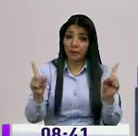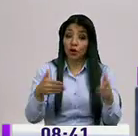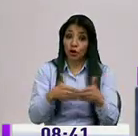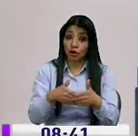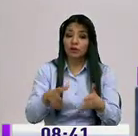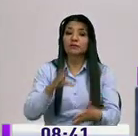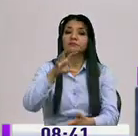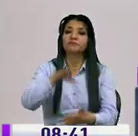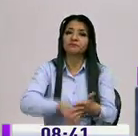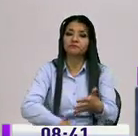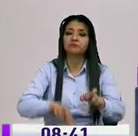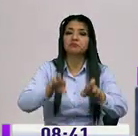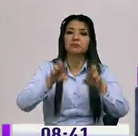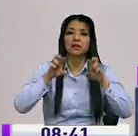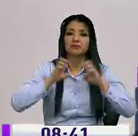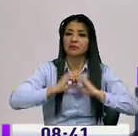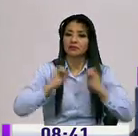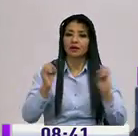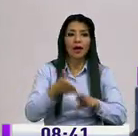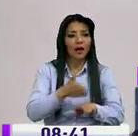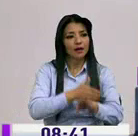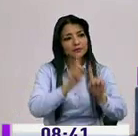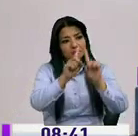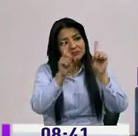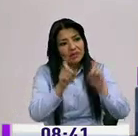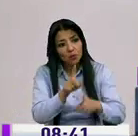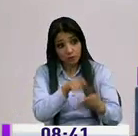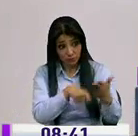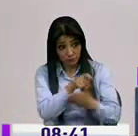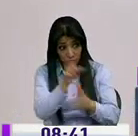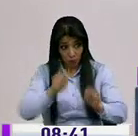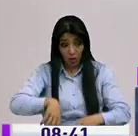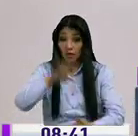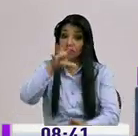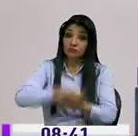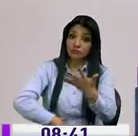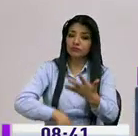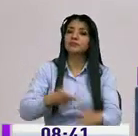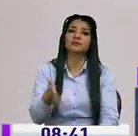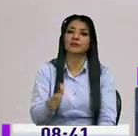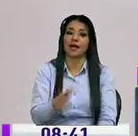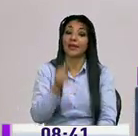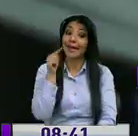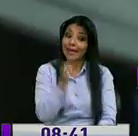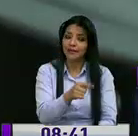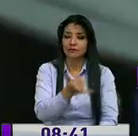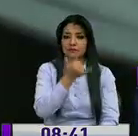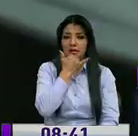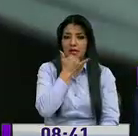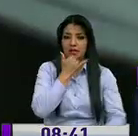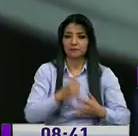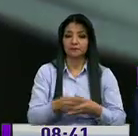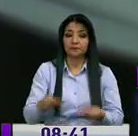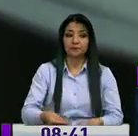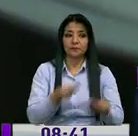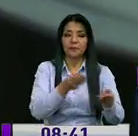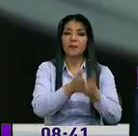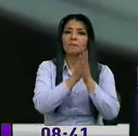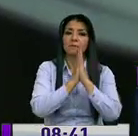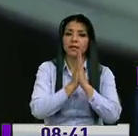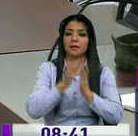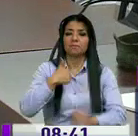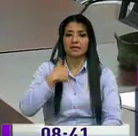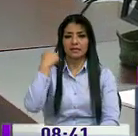descuento arbitrario, sin autorización del titular de la cuenta. Presentaron una acción de protección para